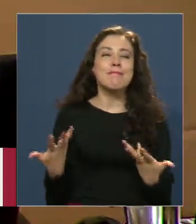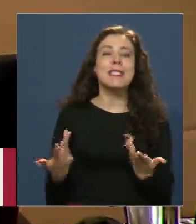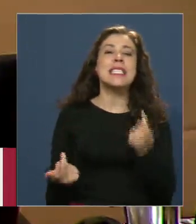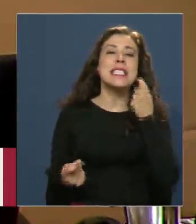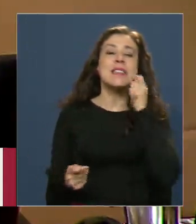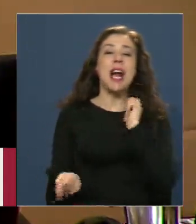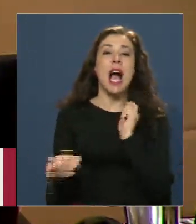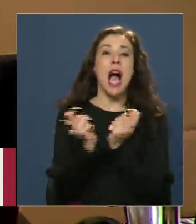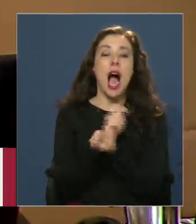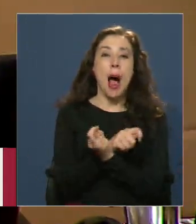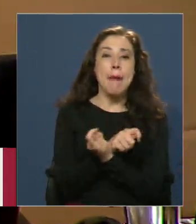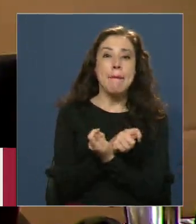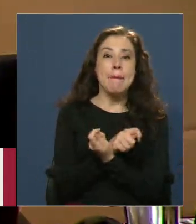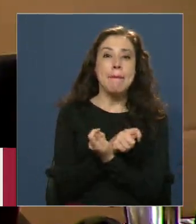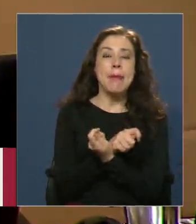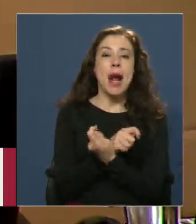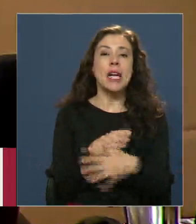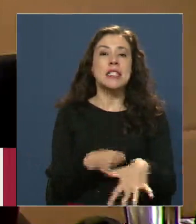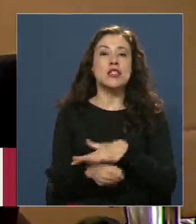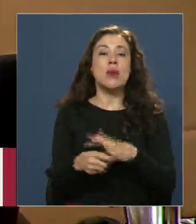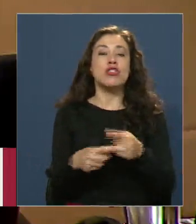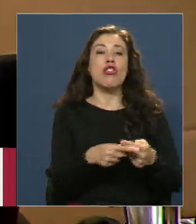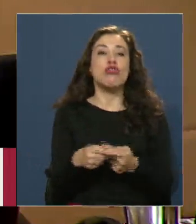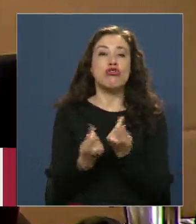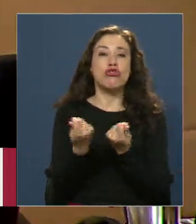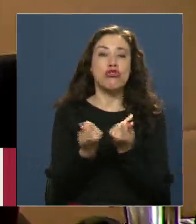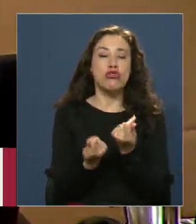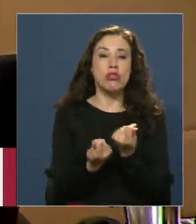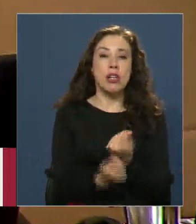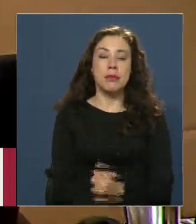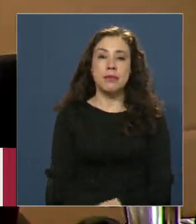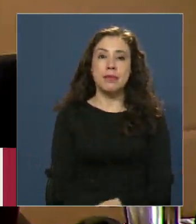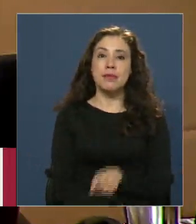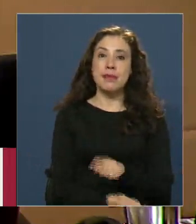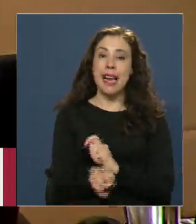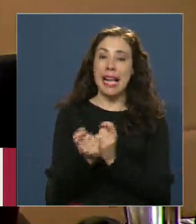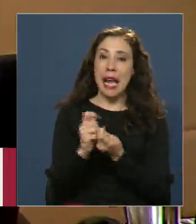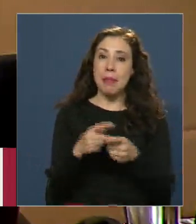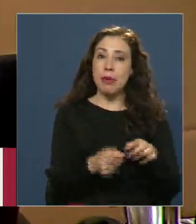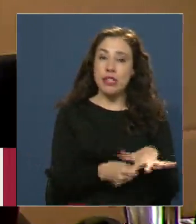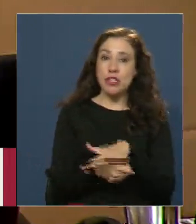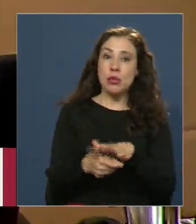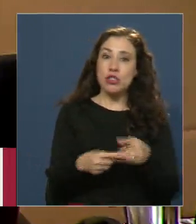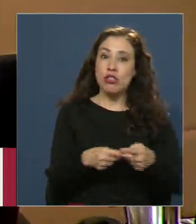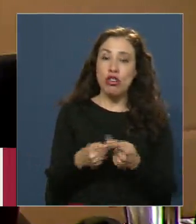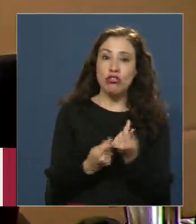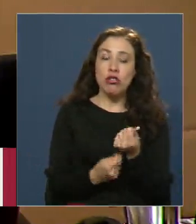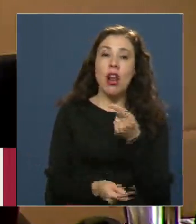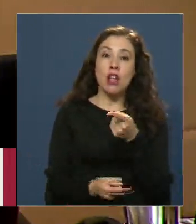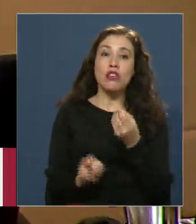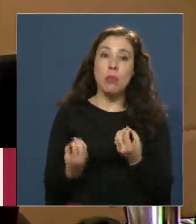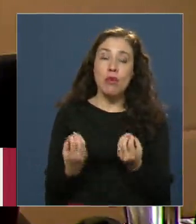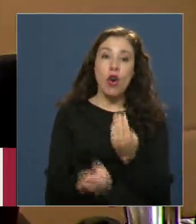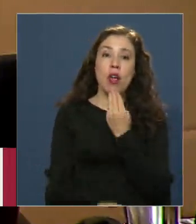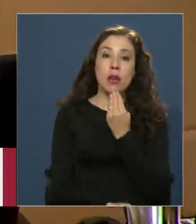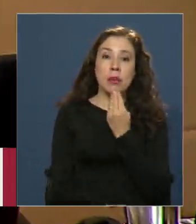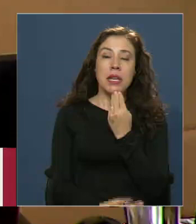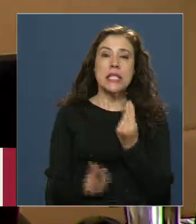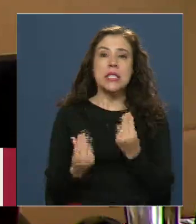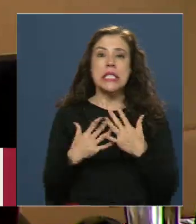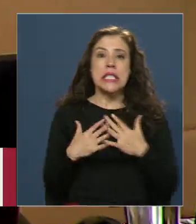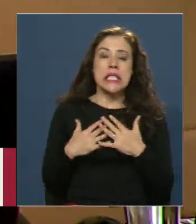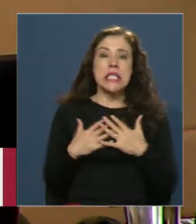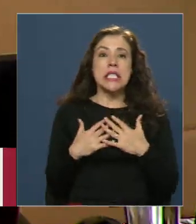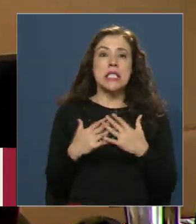cambiar de estado social. Ese cambio que se genera también conlleva el temor